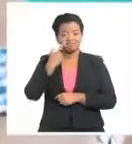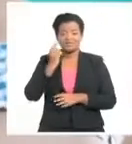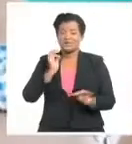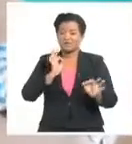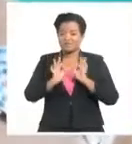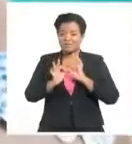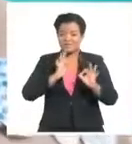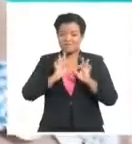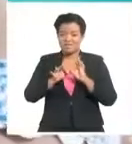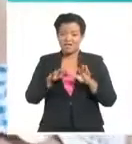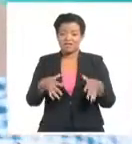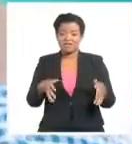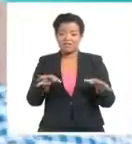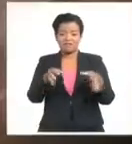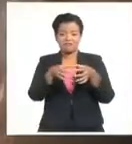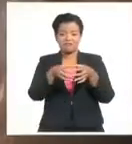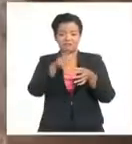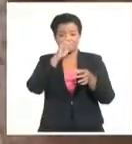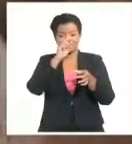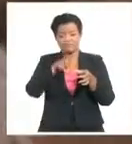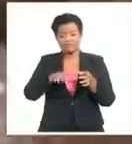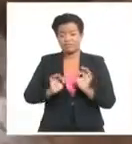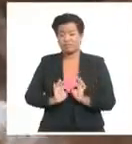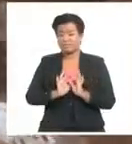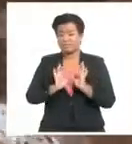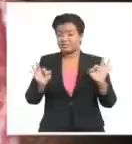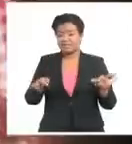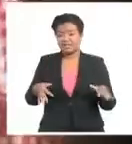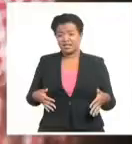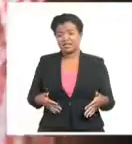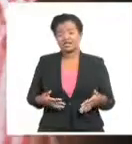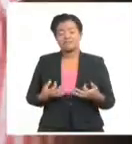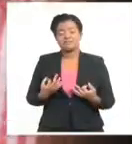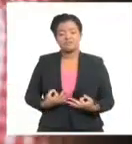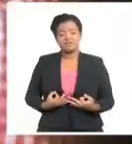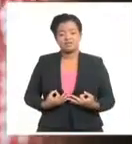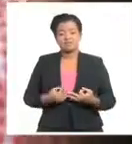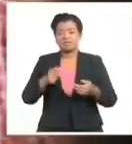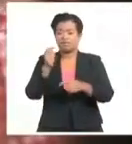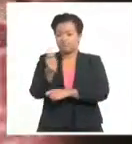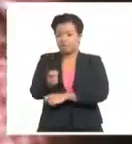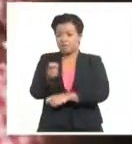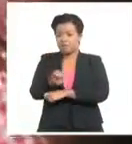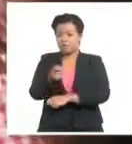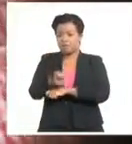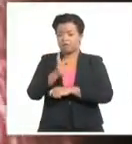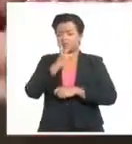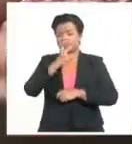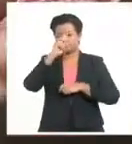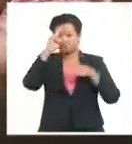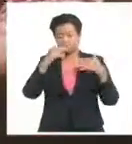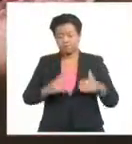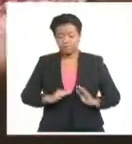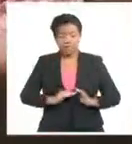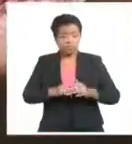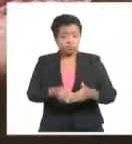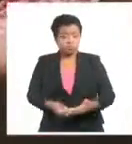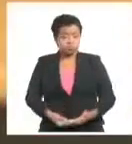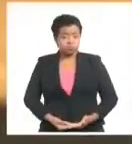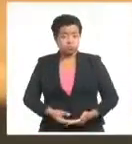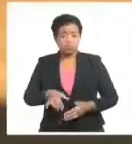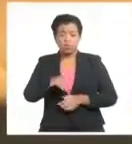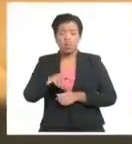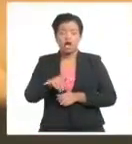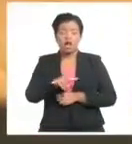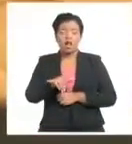ese grupo poblacional especialmente en relación con la cobertura educativa la atención a la salud materno-infantil y la igualdad de oportunidades